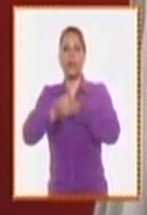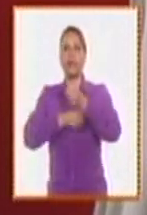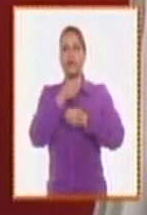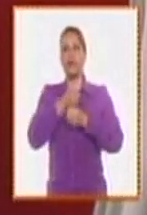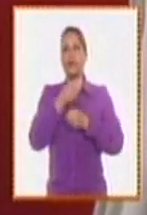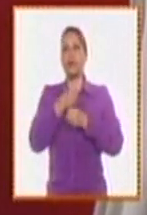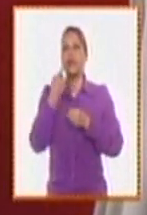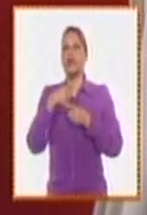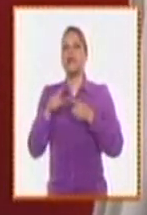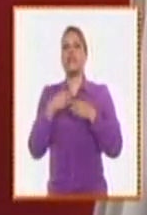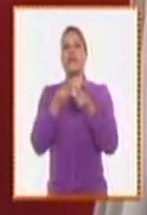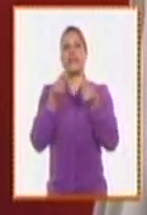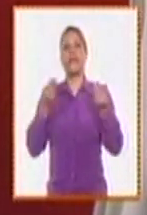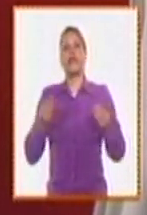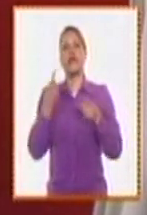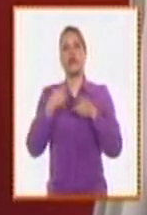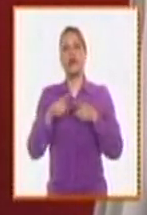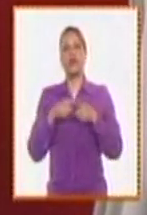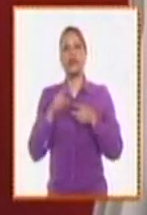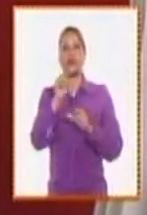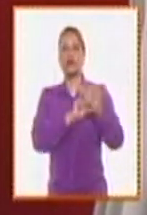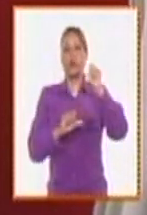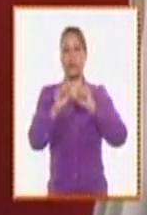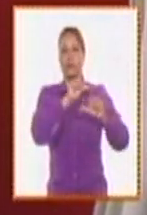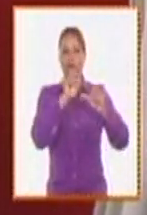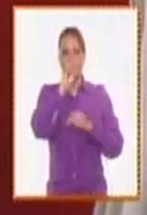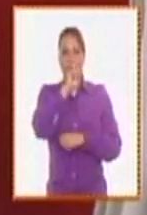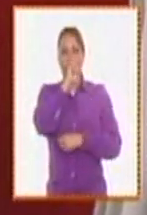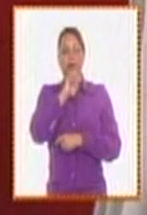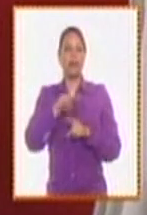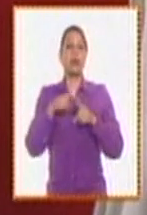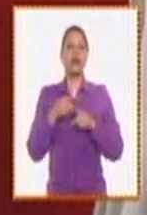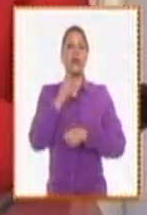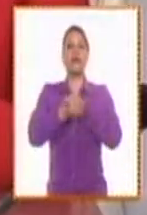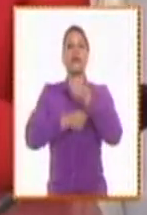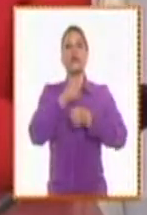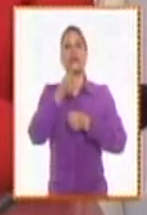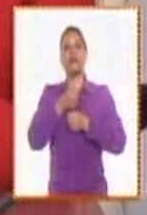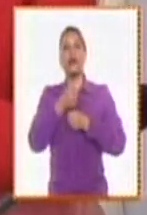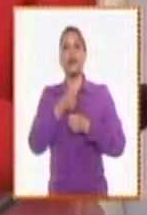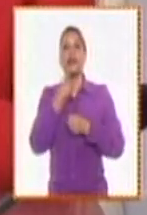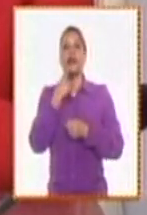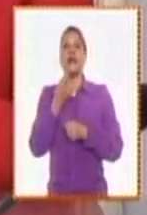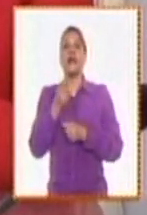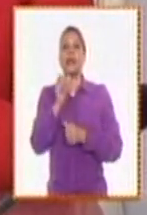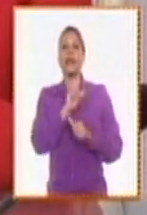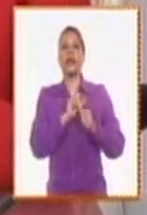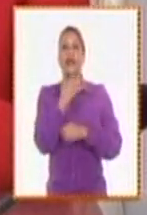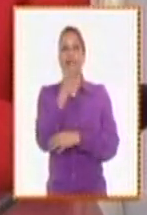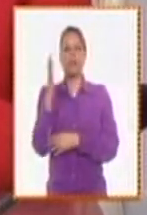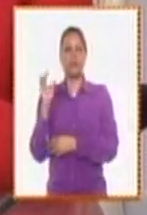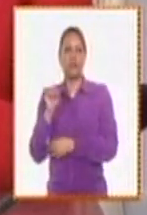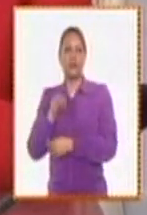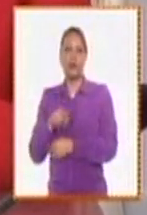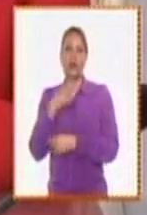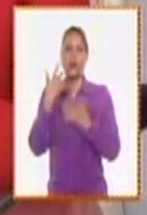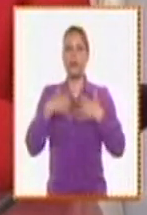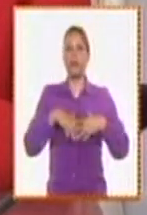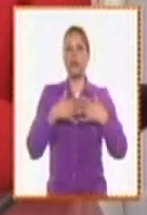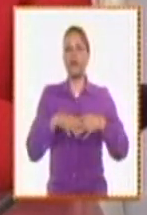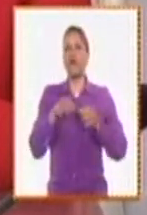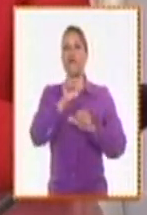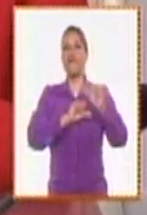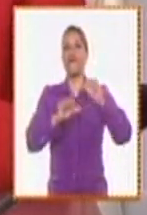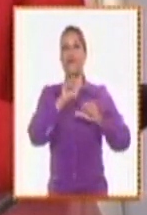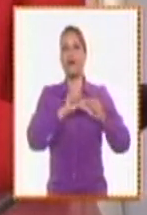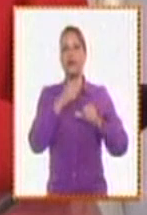poder de otras personas sustancias precursoras para ser utilizadas en el cultivo, en la producción o en la fabricación